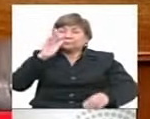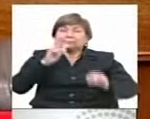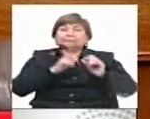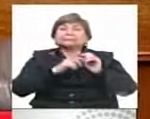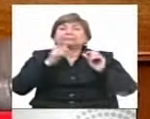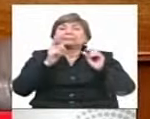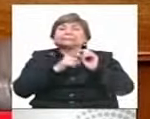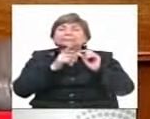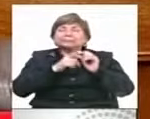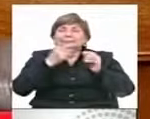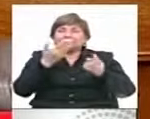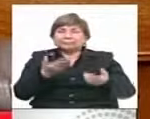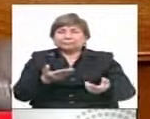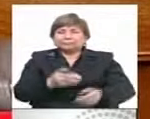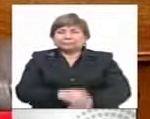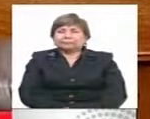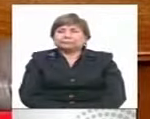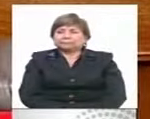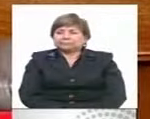diga qué voy a retirar.